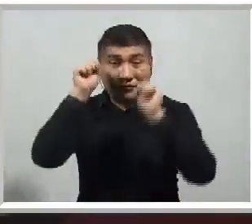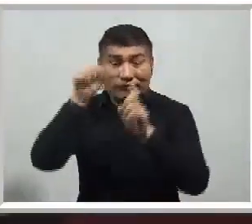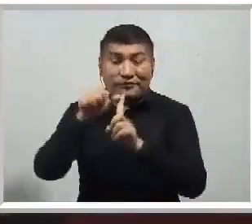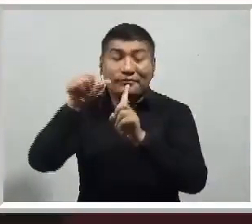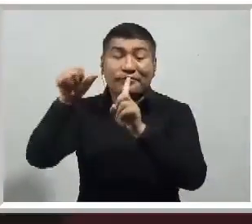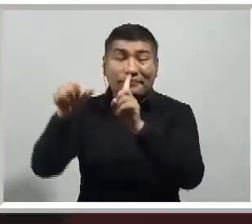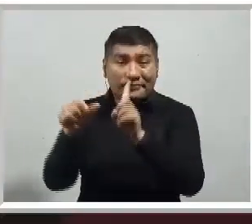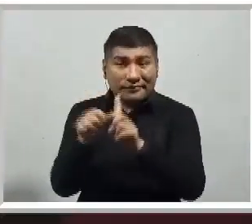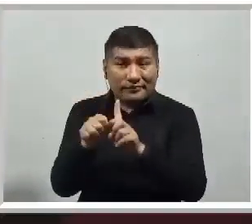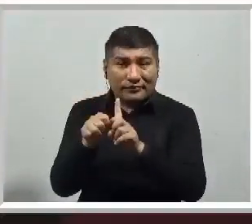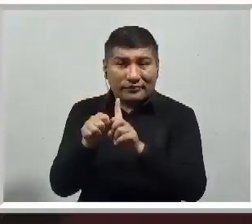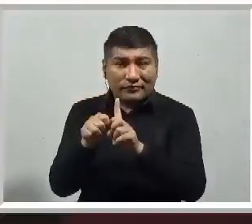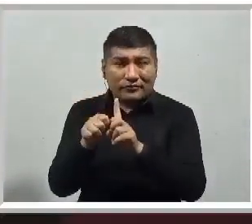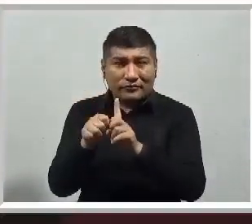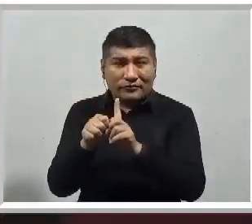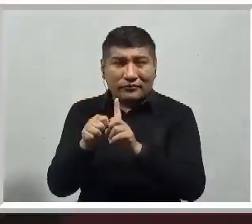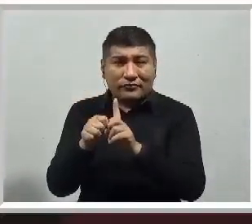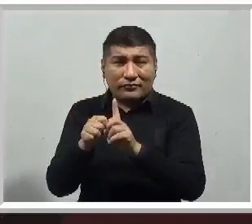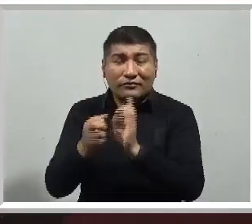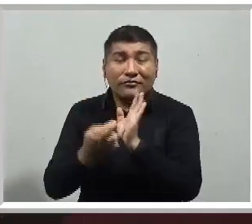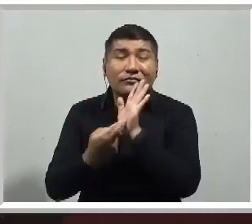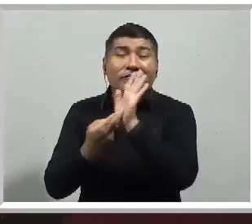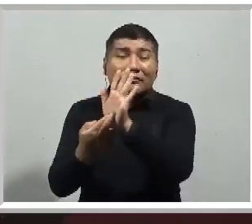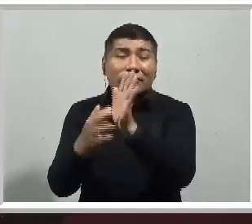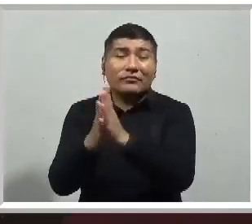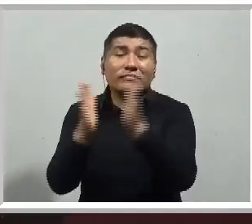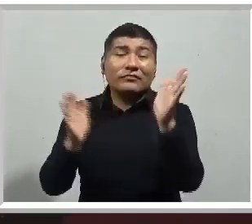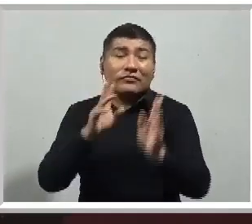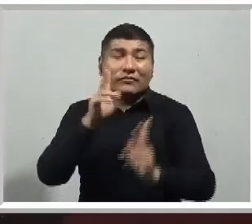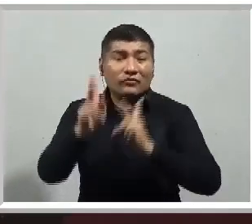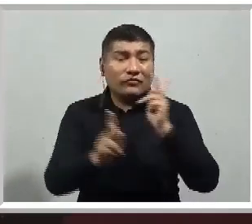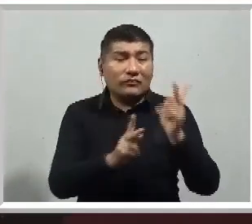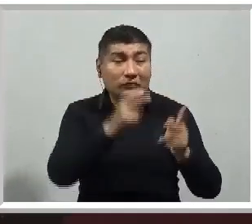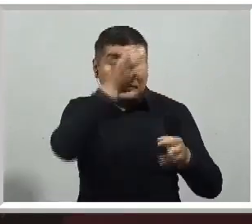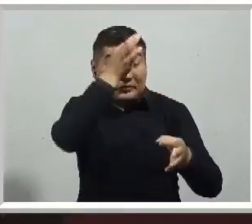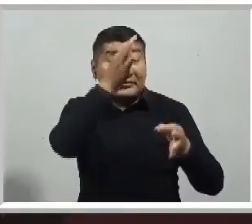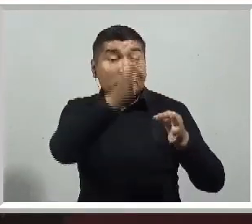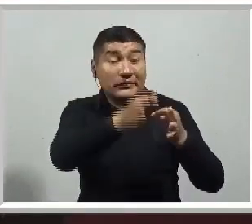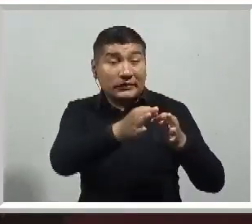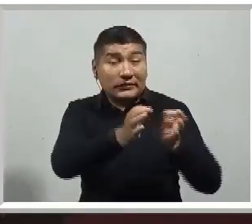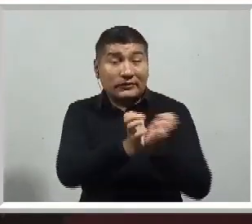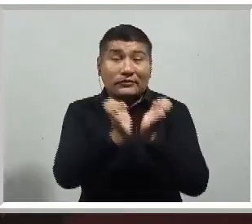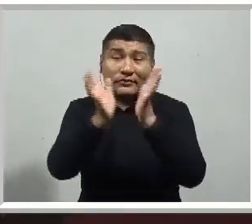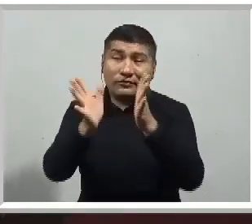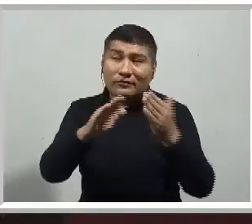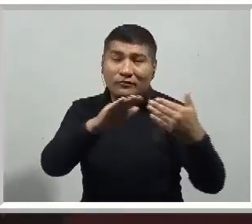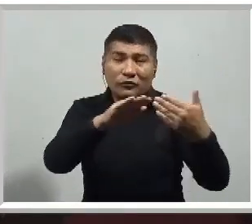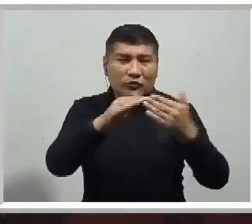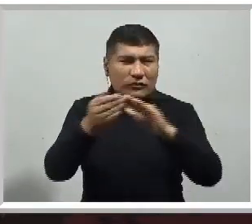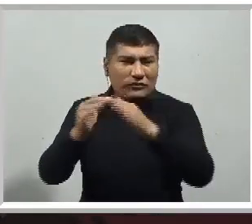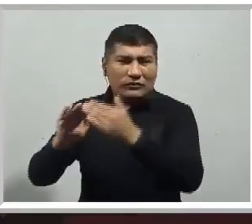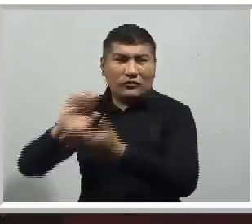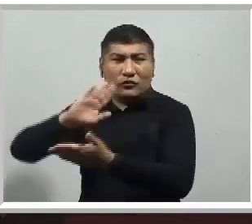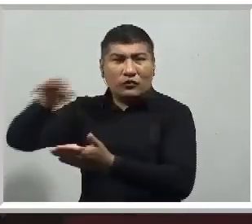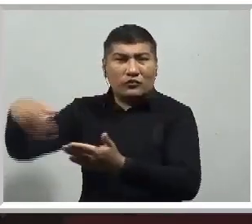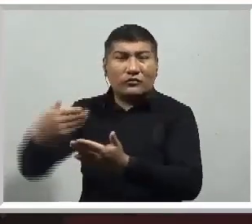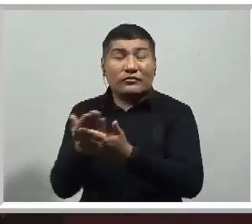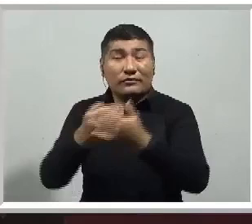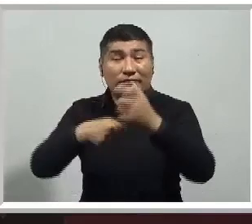representan a tanta gente de fe sencilla, ya que en todos los pueblos y en todos los